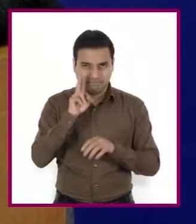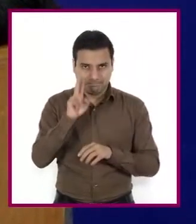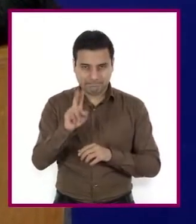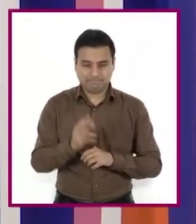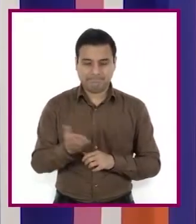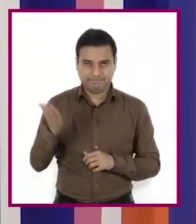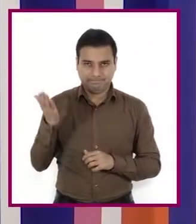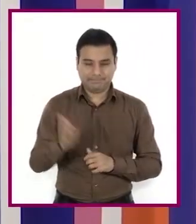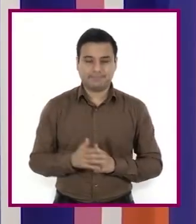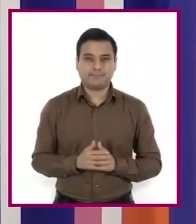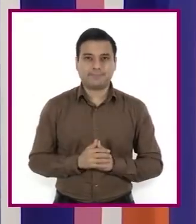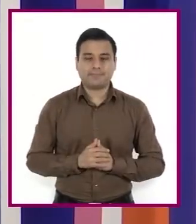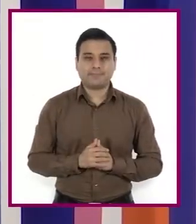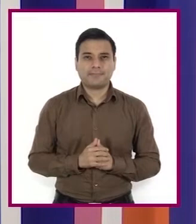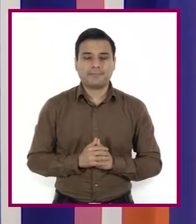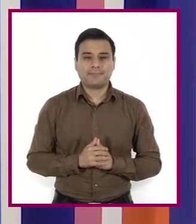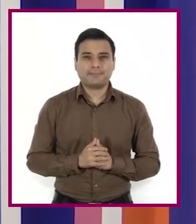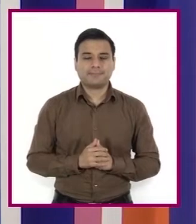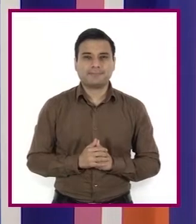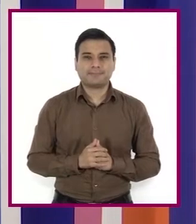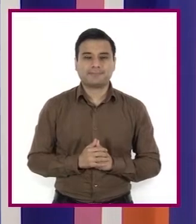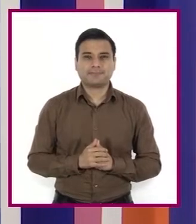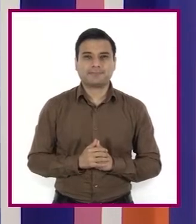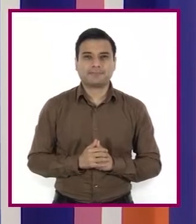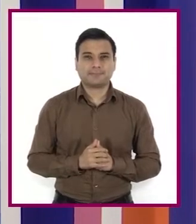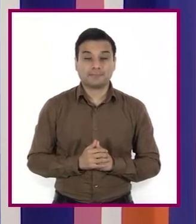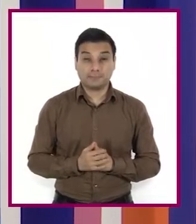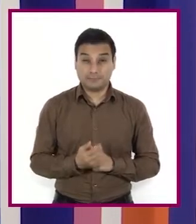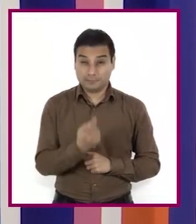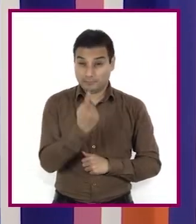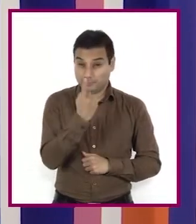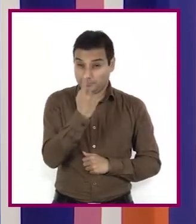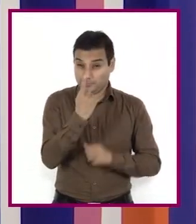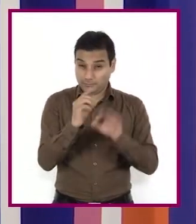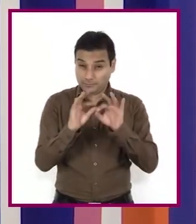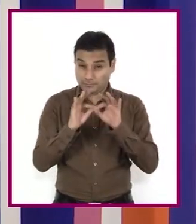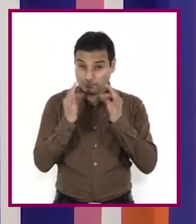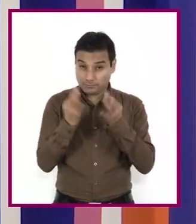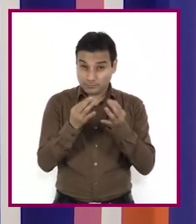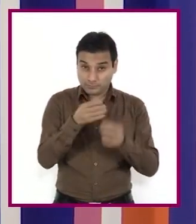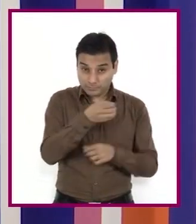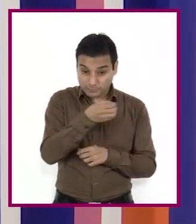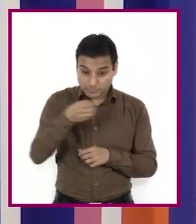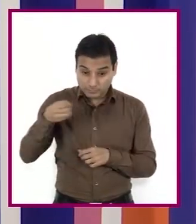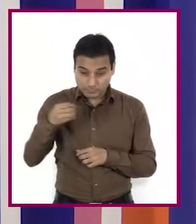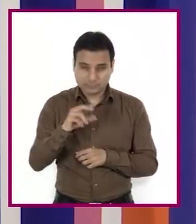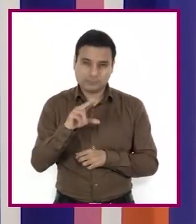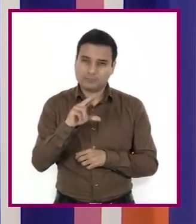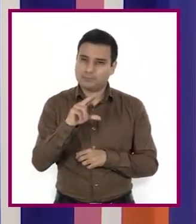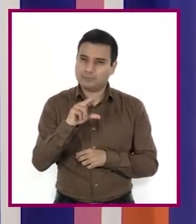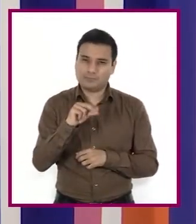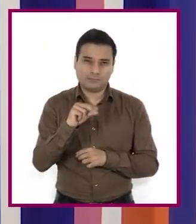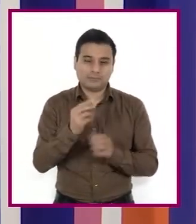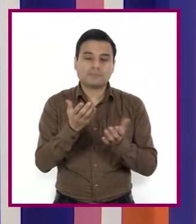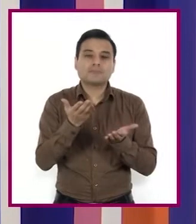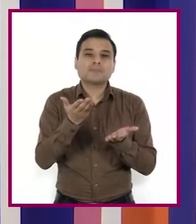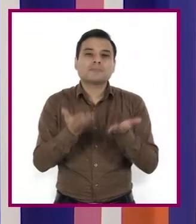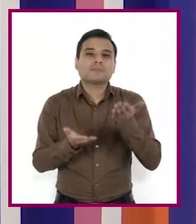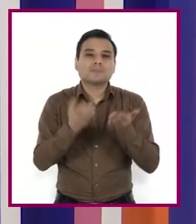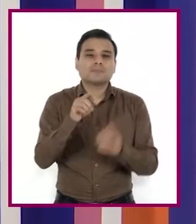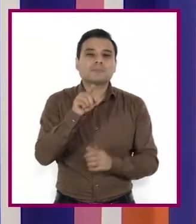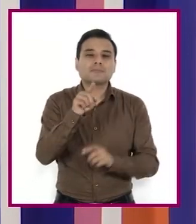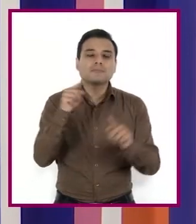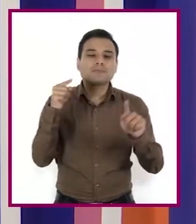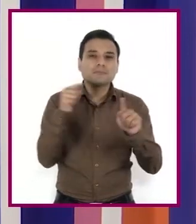Veamos. No existe una sola manera de hacer una progresión temática, porque esto depende de nuestro objetivo y de